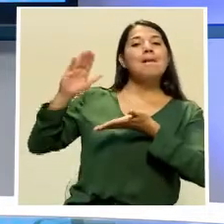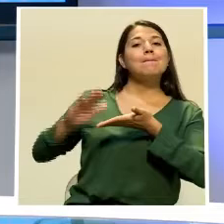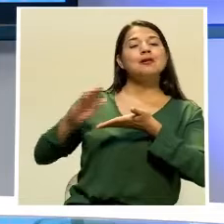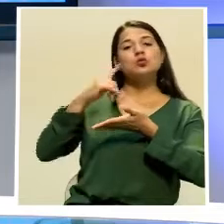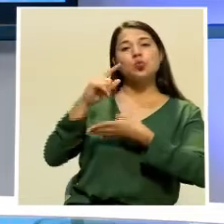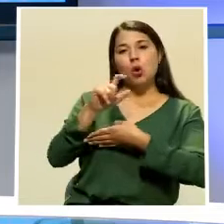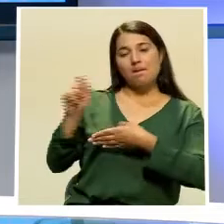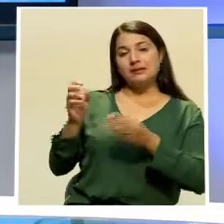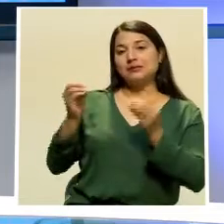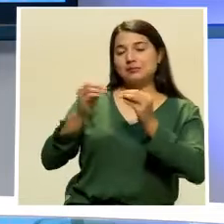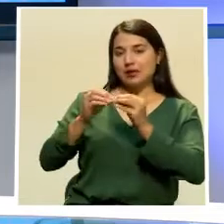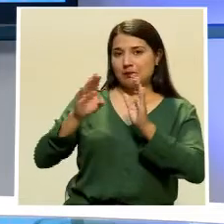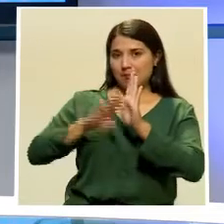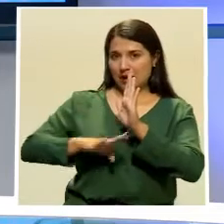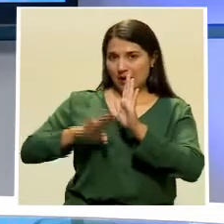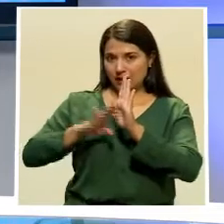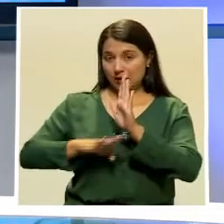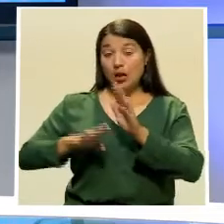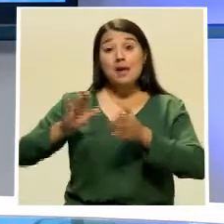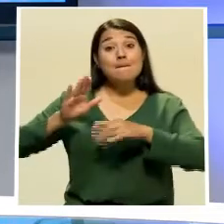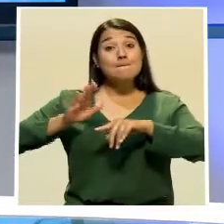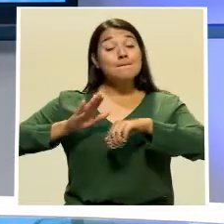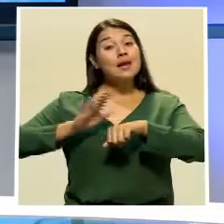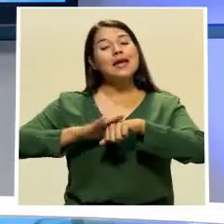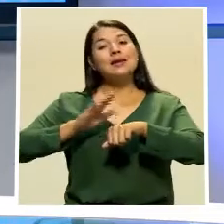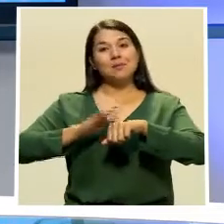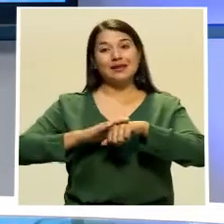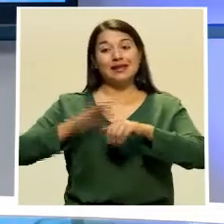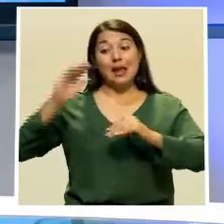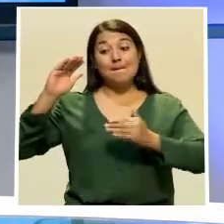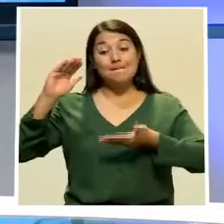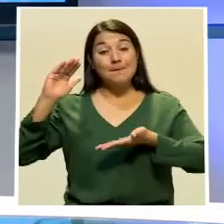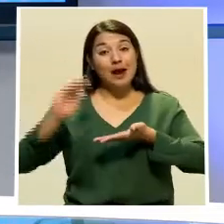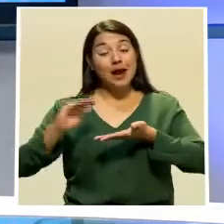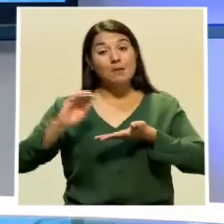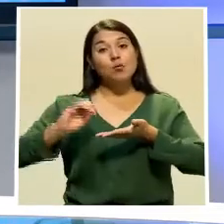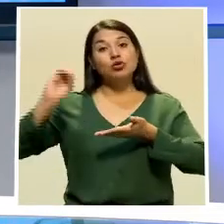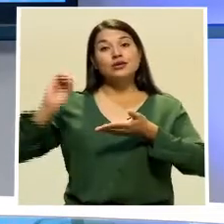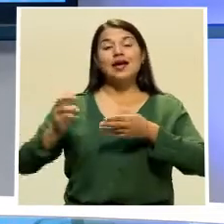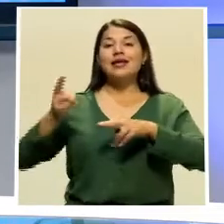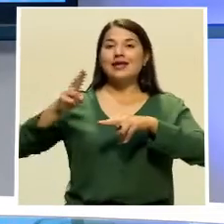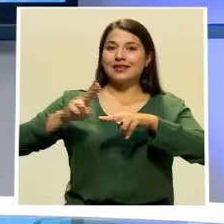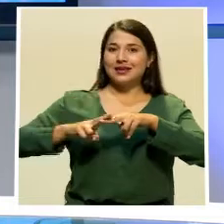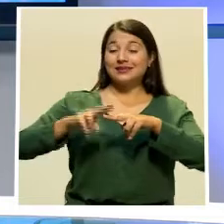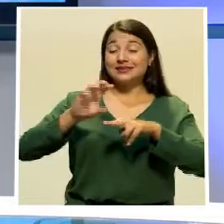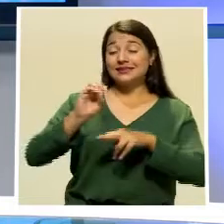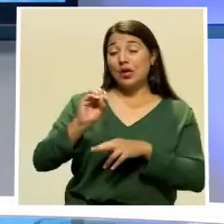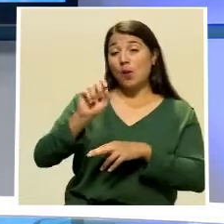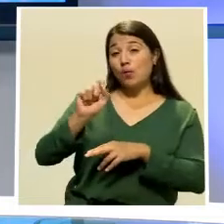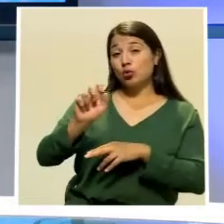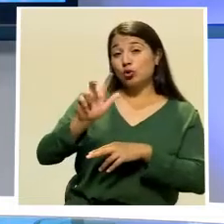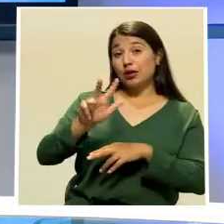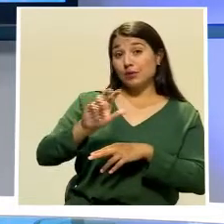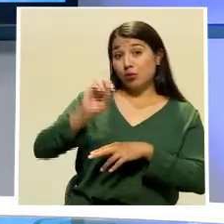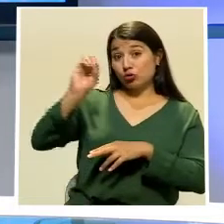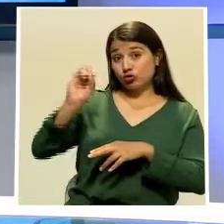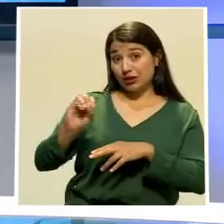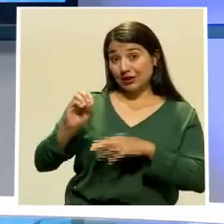transacciones bancarias del 0.3% durante los 2 primeros años, que luego bajaría